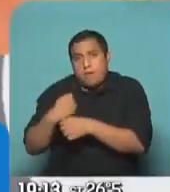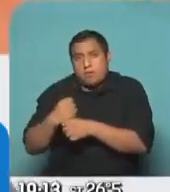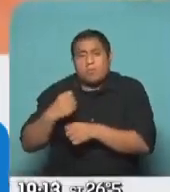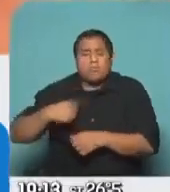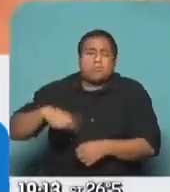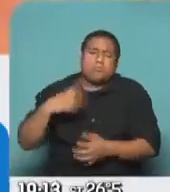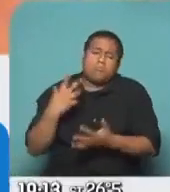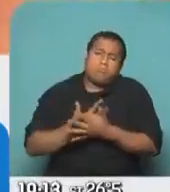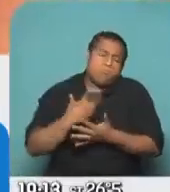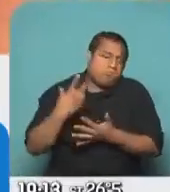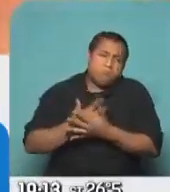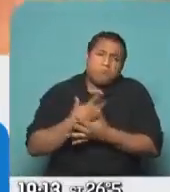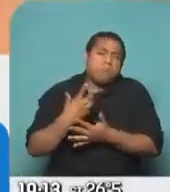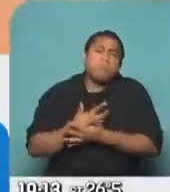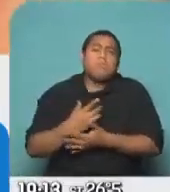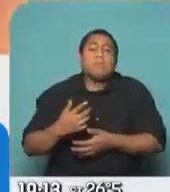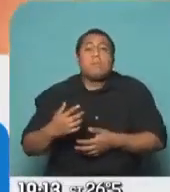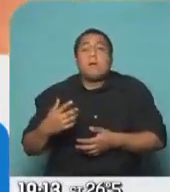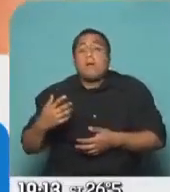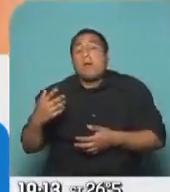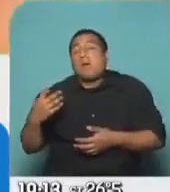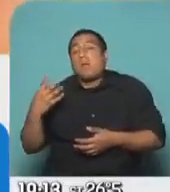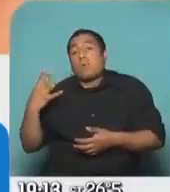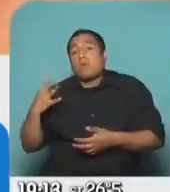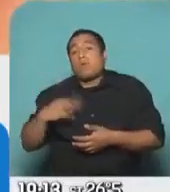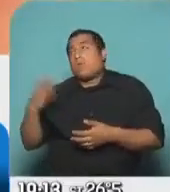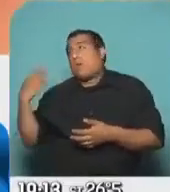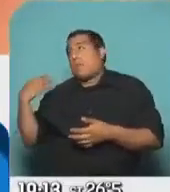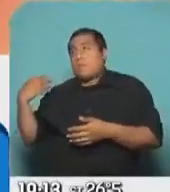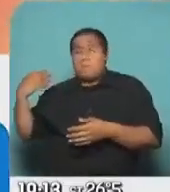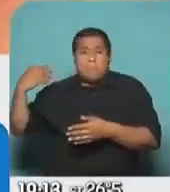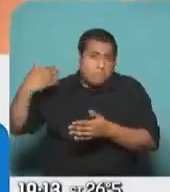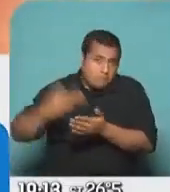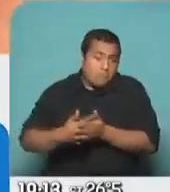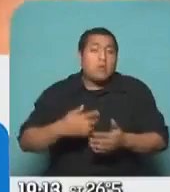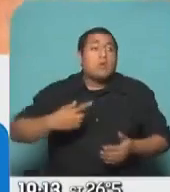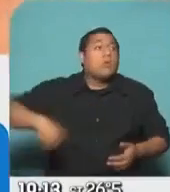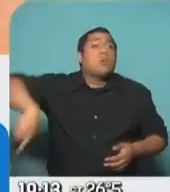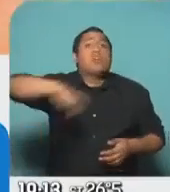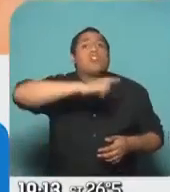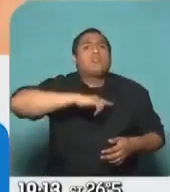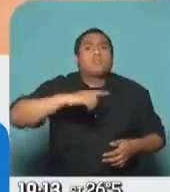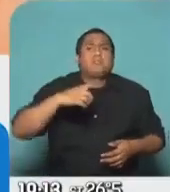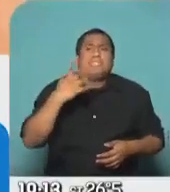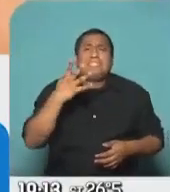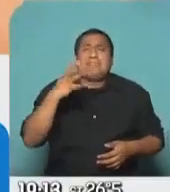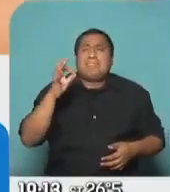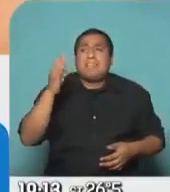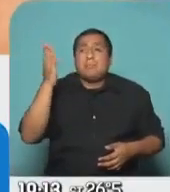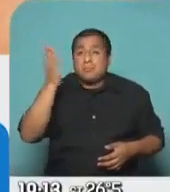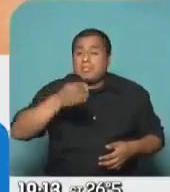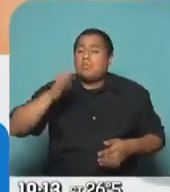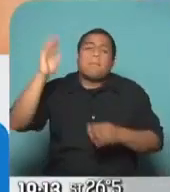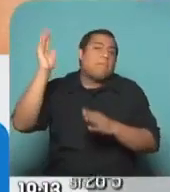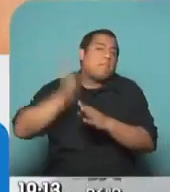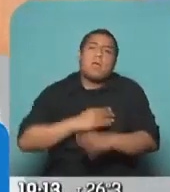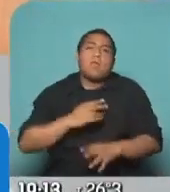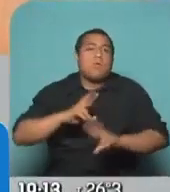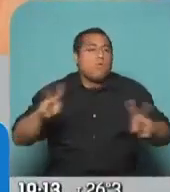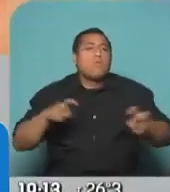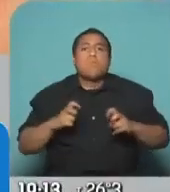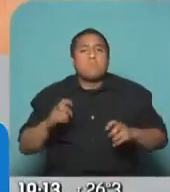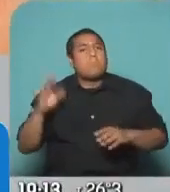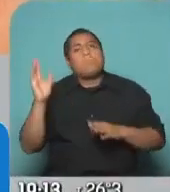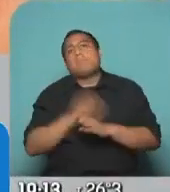tuvimos en estos últimos 4 años el 50% menos del poder adquisitivo. Eso sin hablar de la